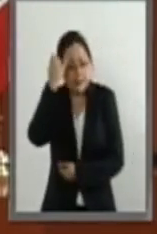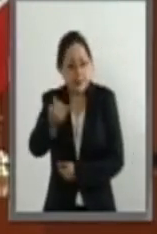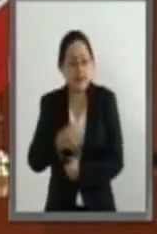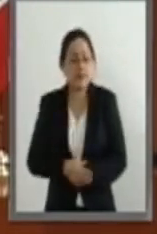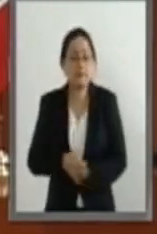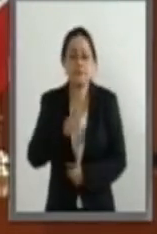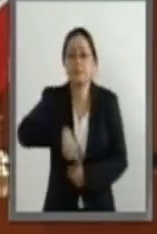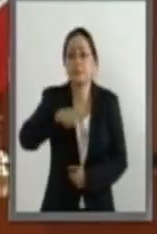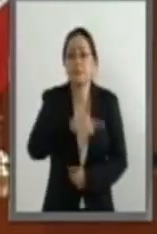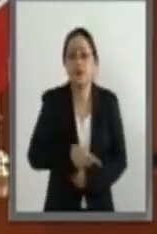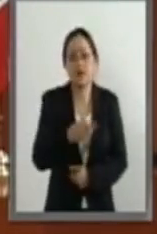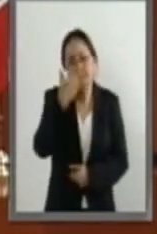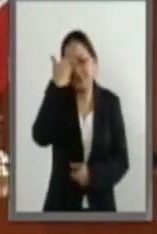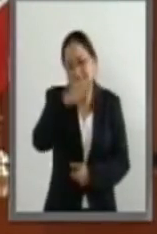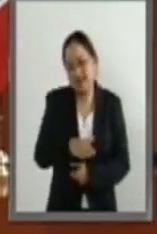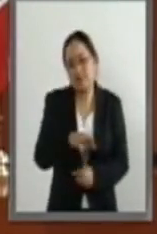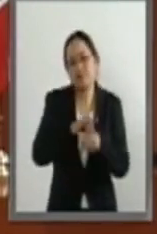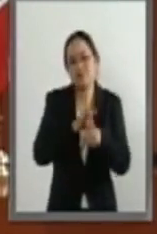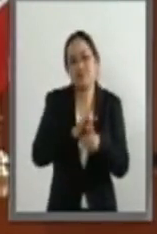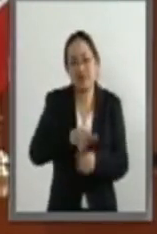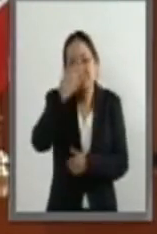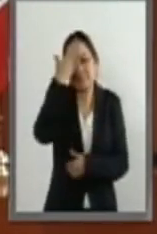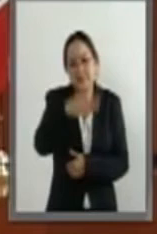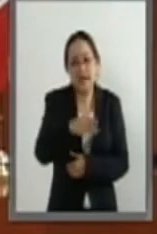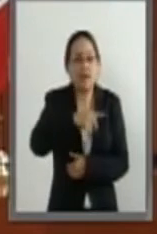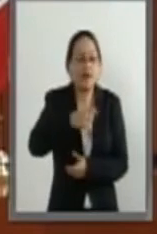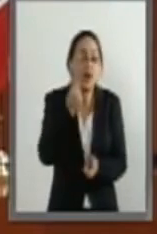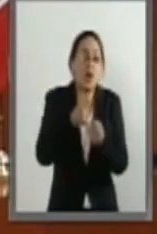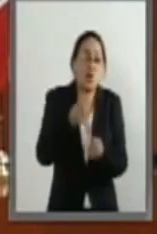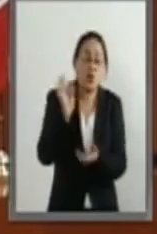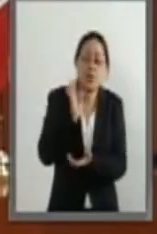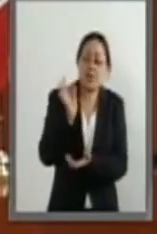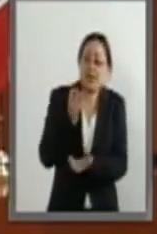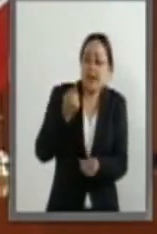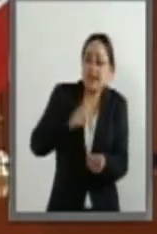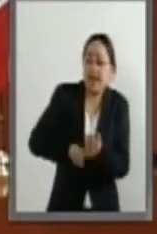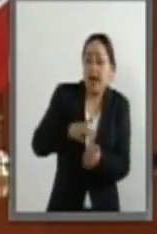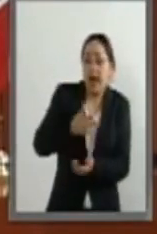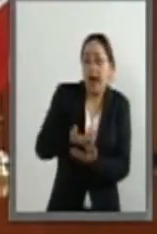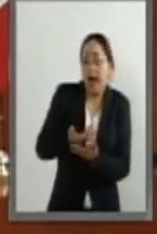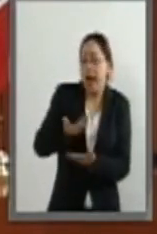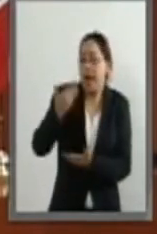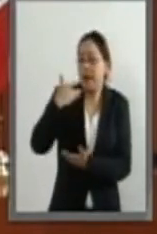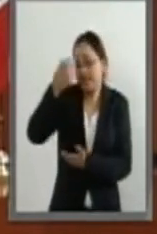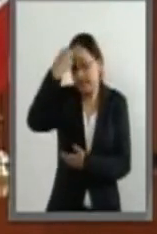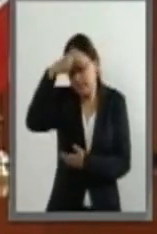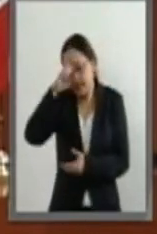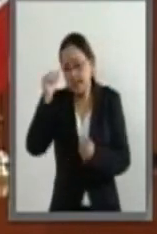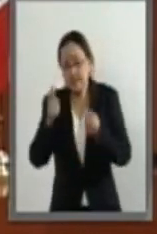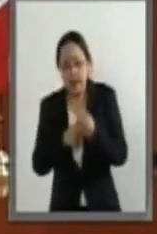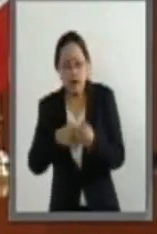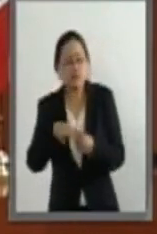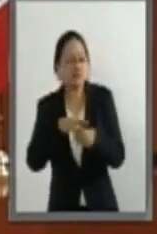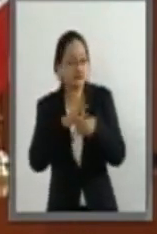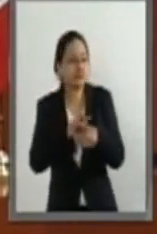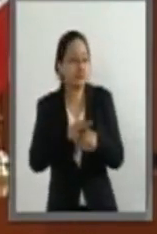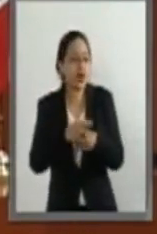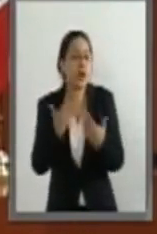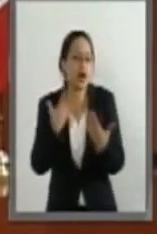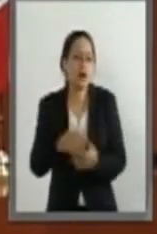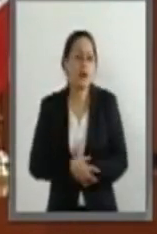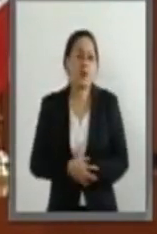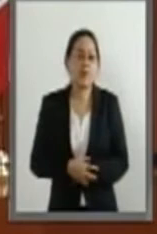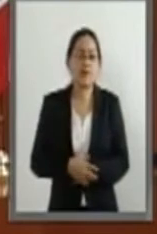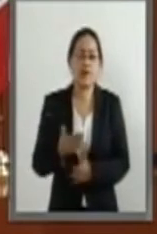Todos no la sabemos, todos lo hemos vivido y todos lo hemos visto de cerca. Quiero recordar que hace poco